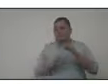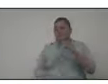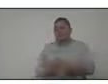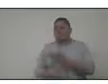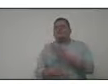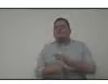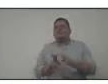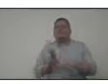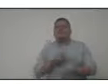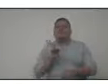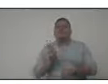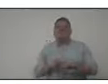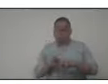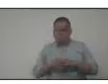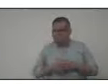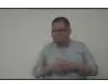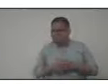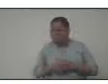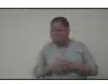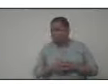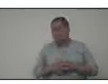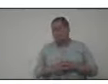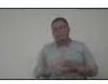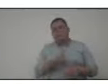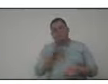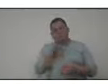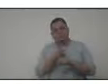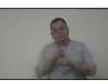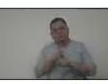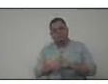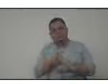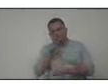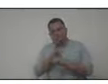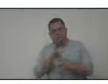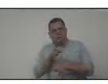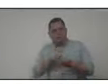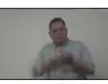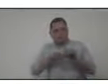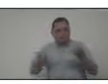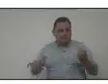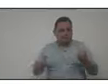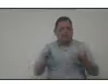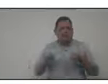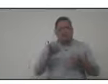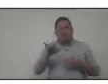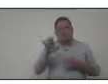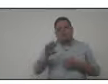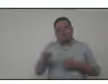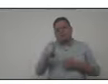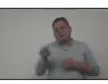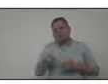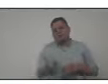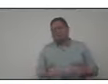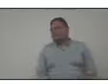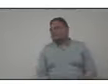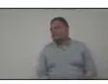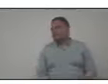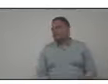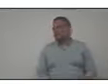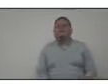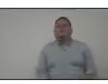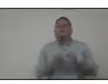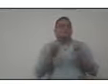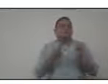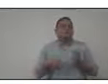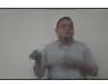a la normalidad. Hicimos auditoría en consultorios independientes, en las IPS y sobre todo en el transporte de